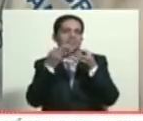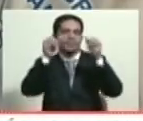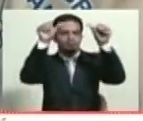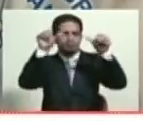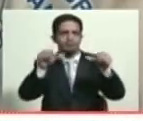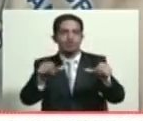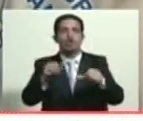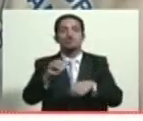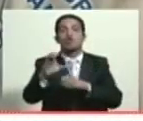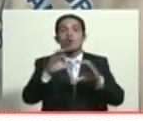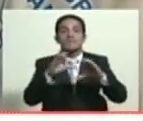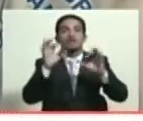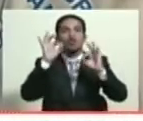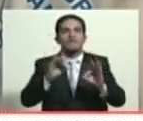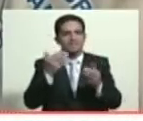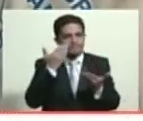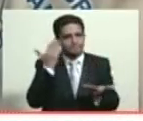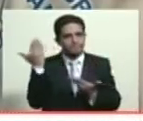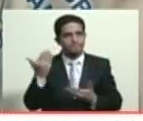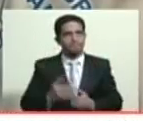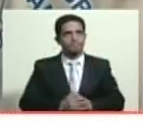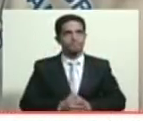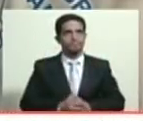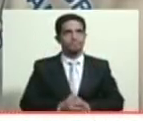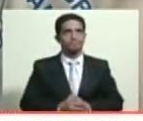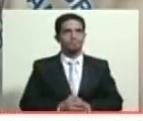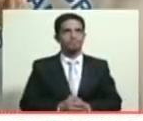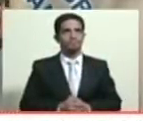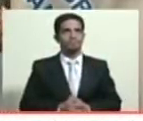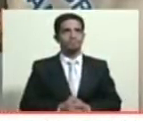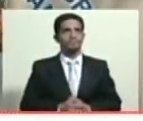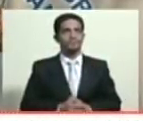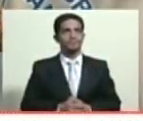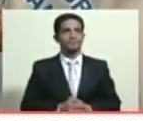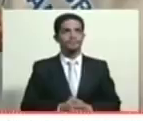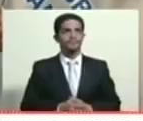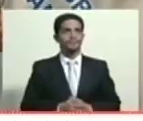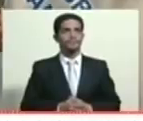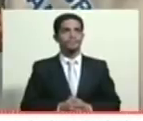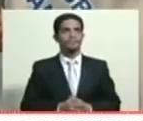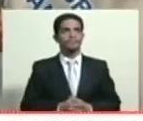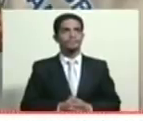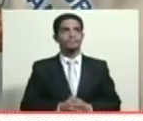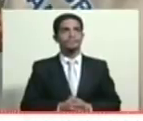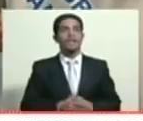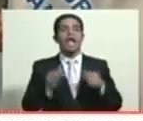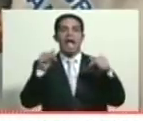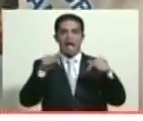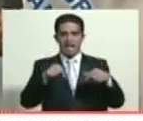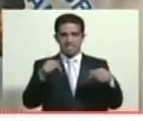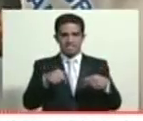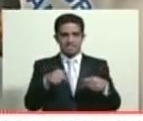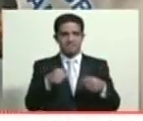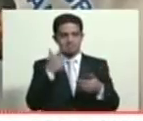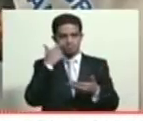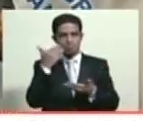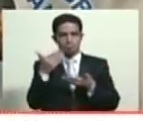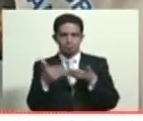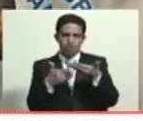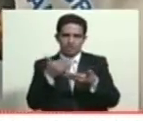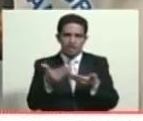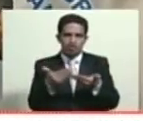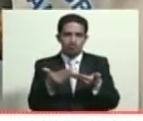comunicado oficial ante la opinión pública. Escuchemos. Sí, como es de conocimiento, aquí se ha hecho un proceso de